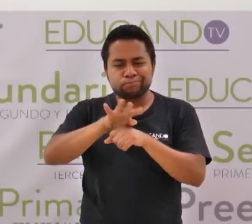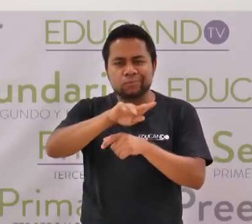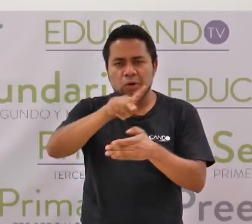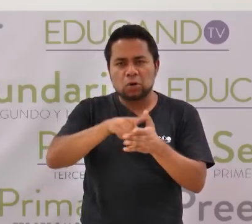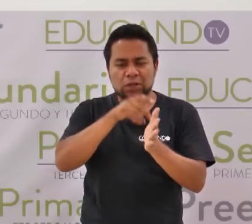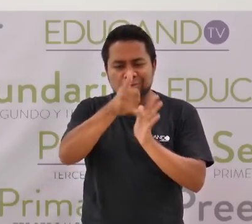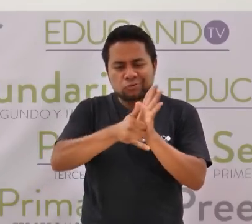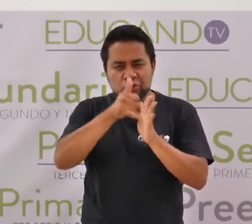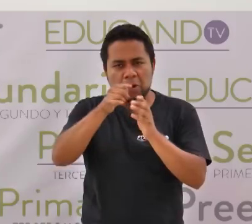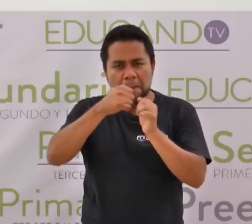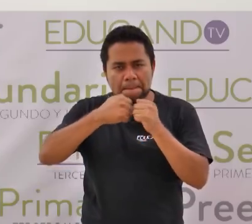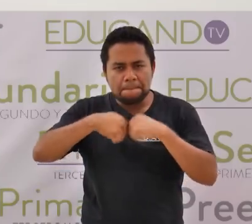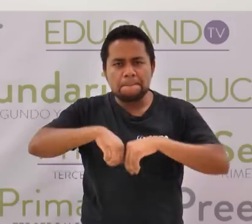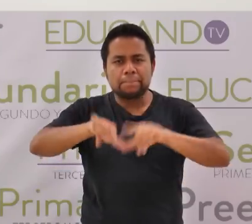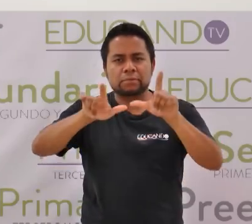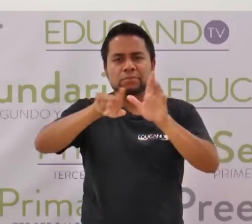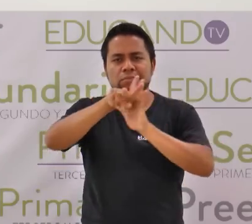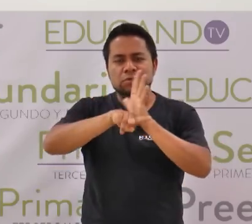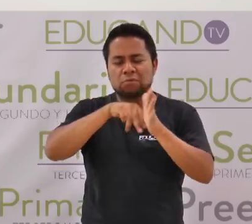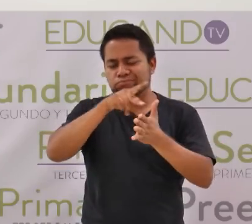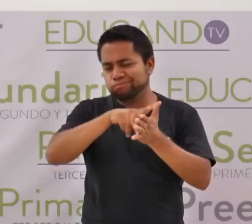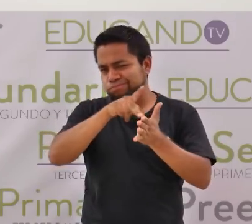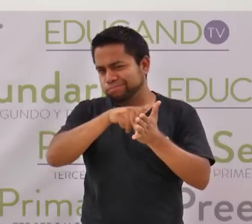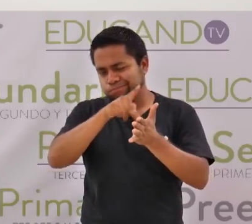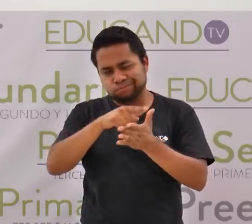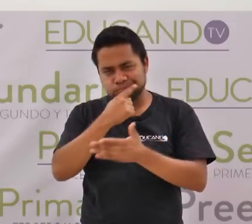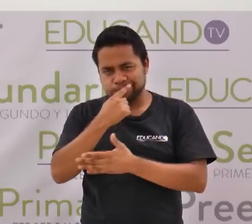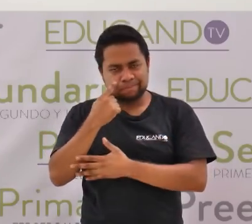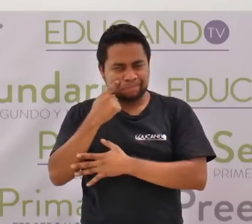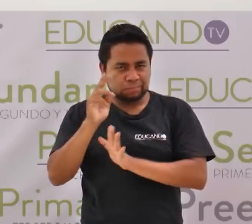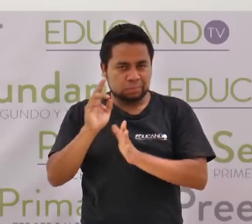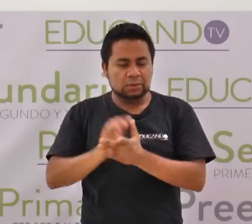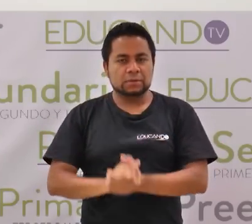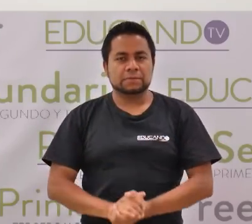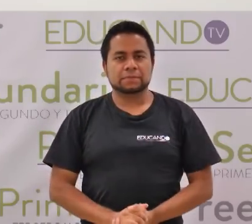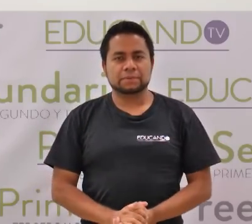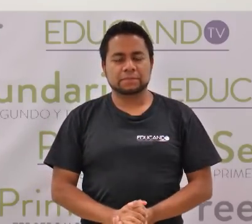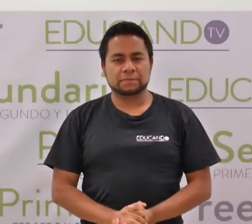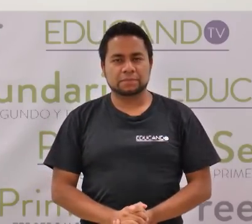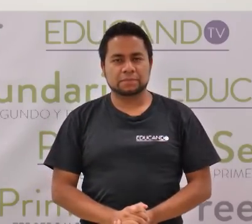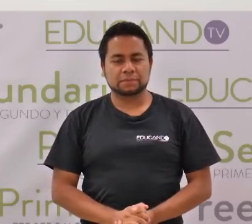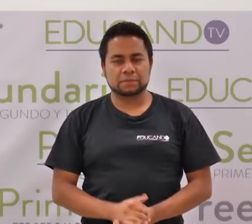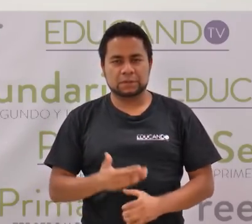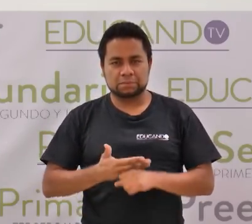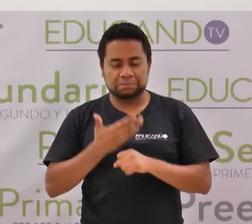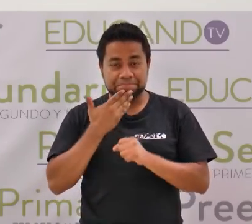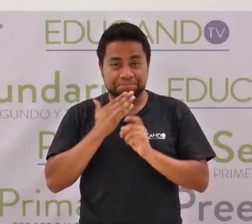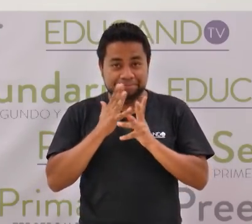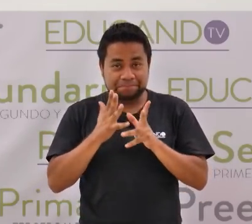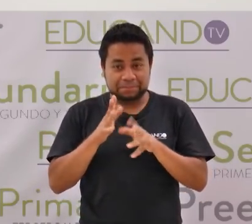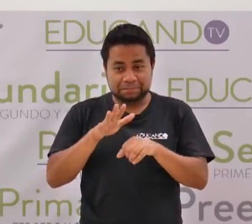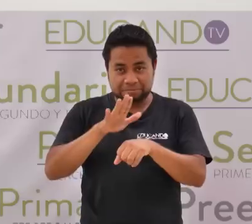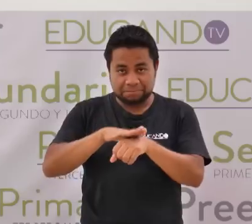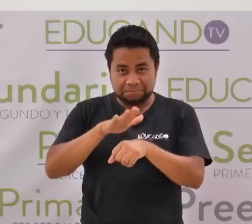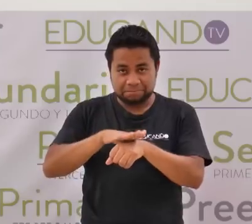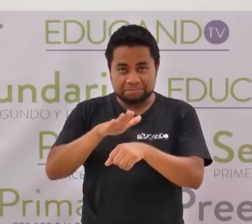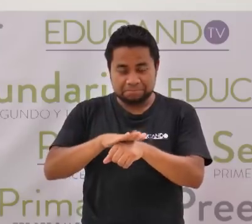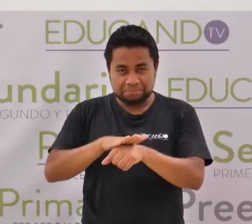revisar el tema y pueden volver a ver el video cuantas veces quieran. Muy bien, pues hecha la